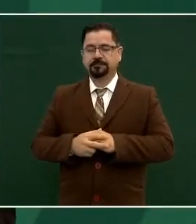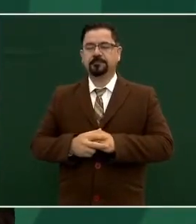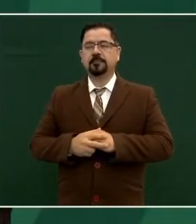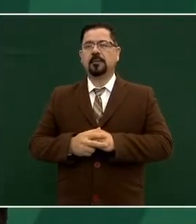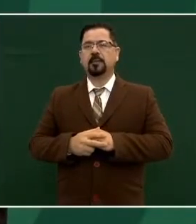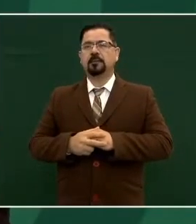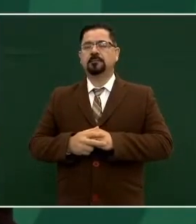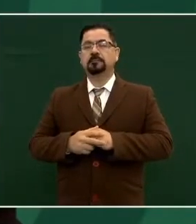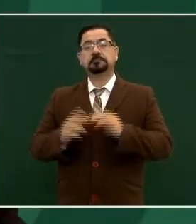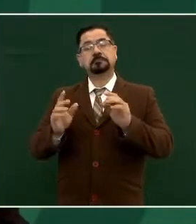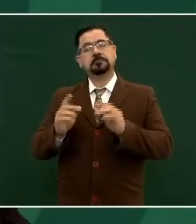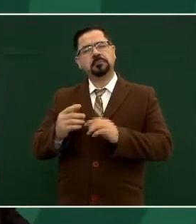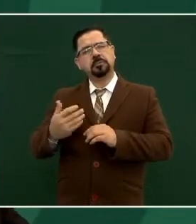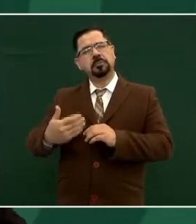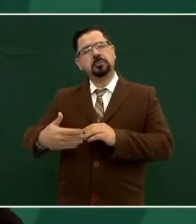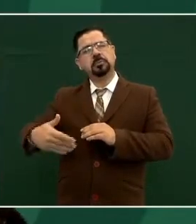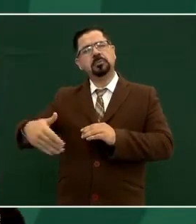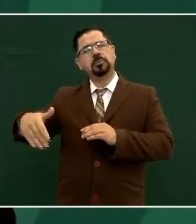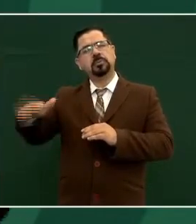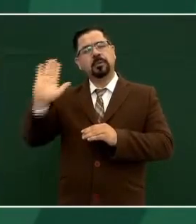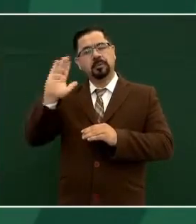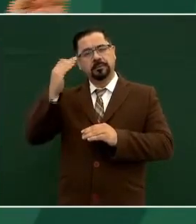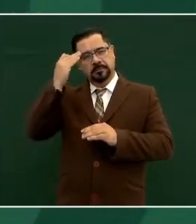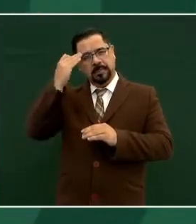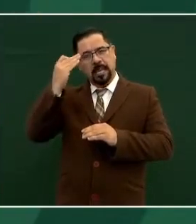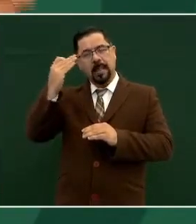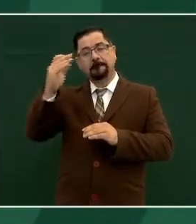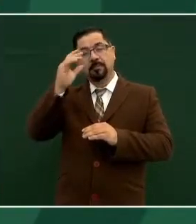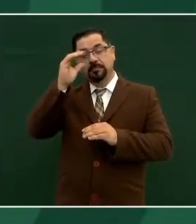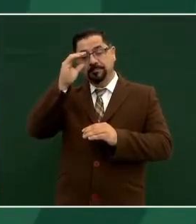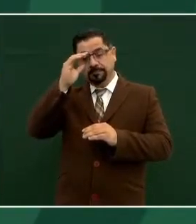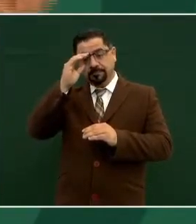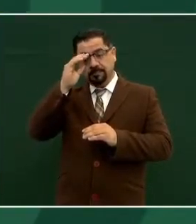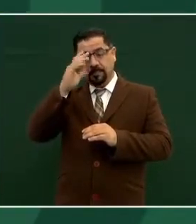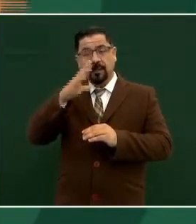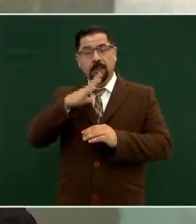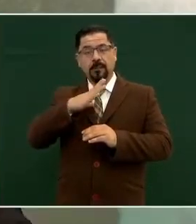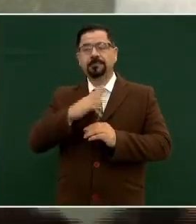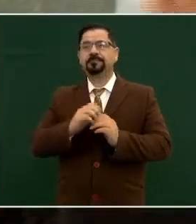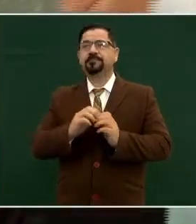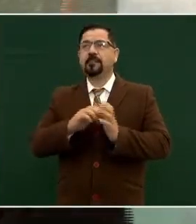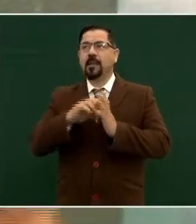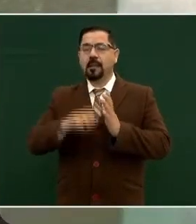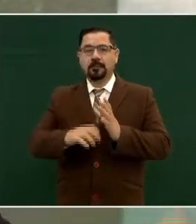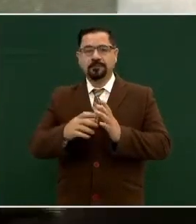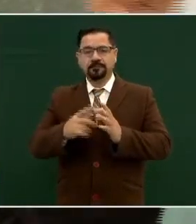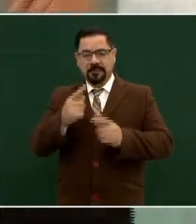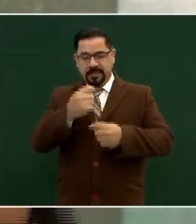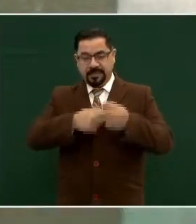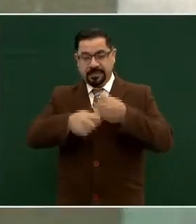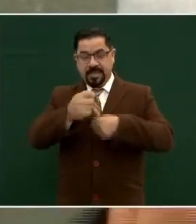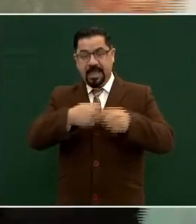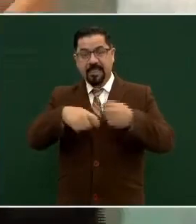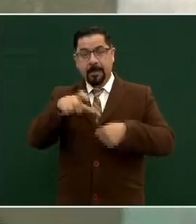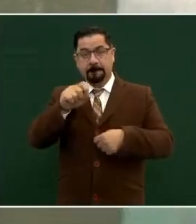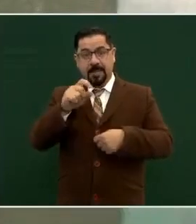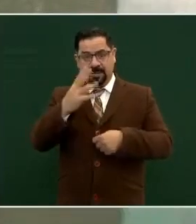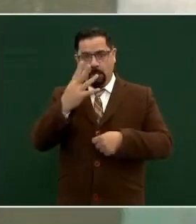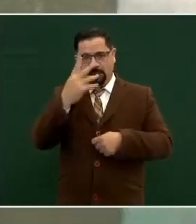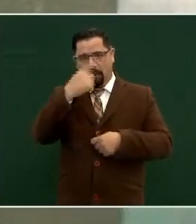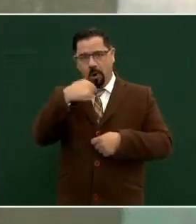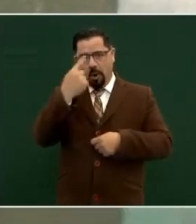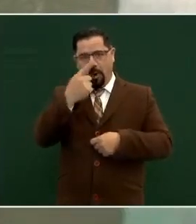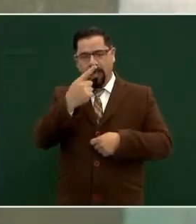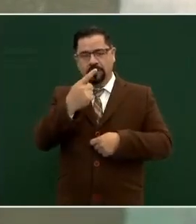si en aquellos tiempos hubiesen existido las tiendas de 24 horas, su